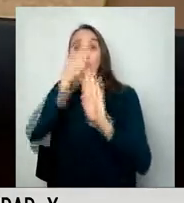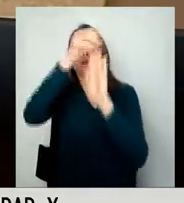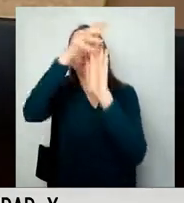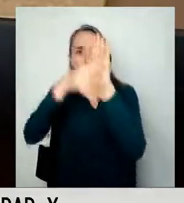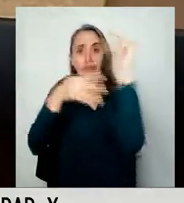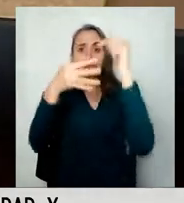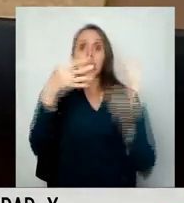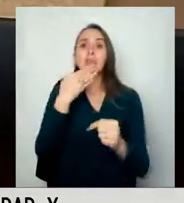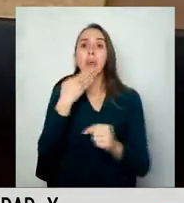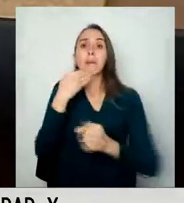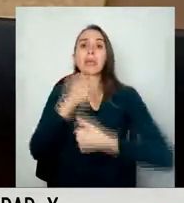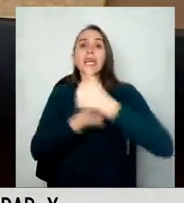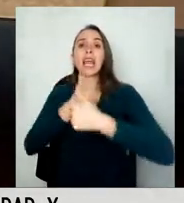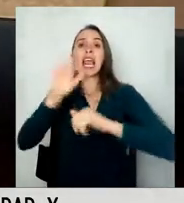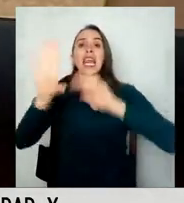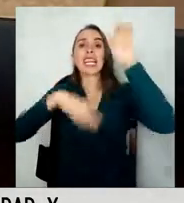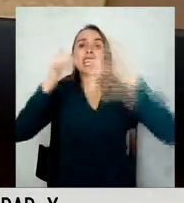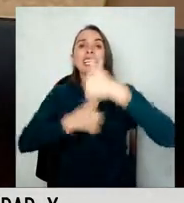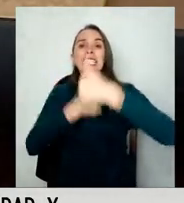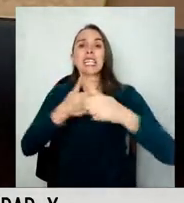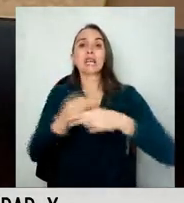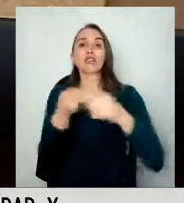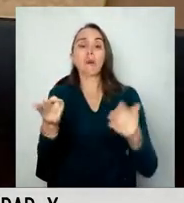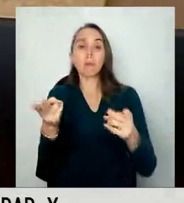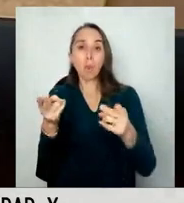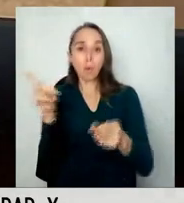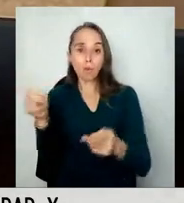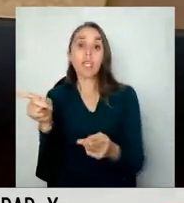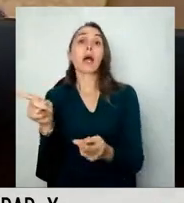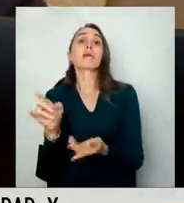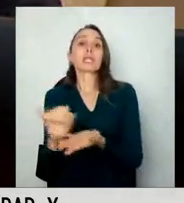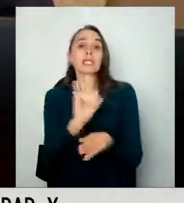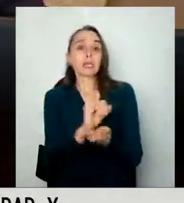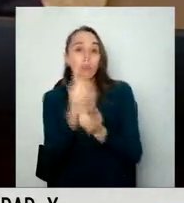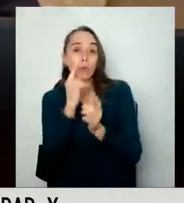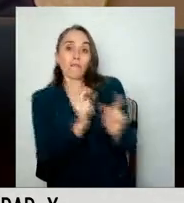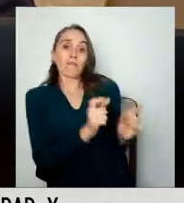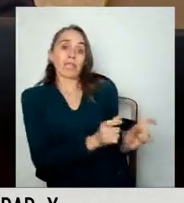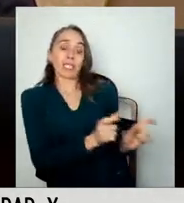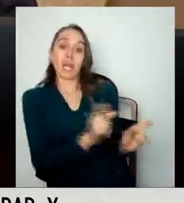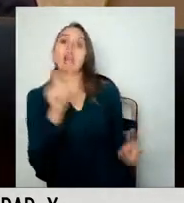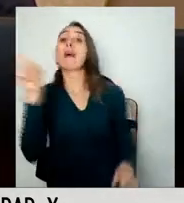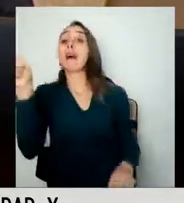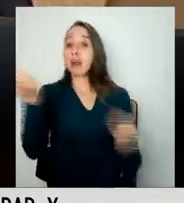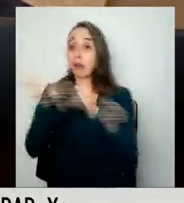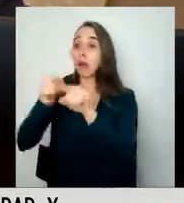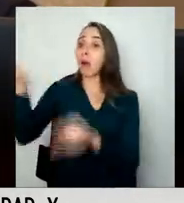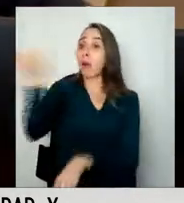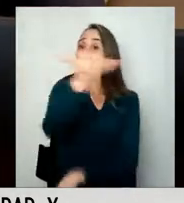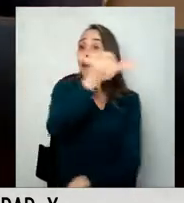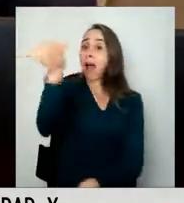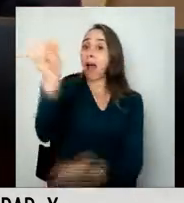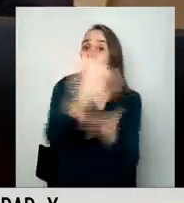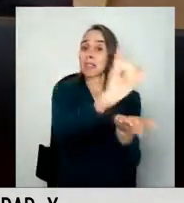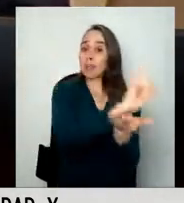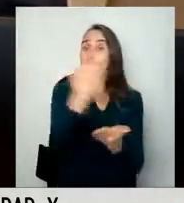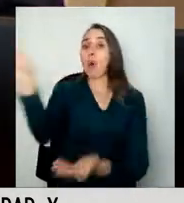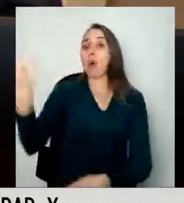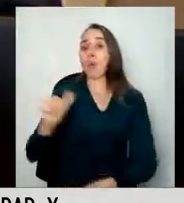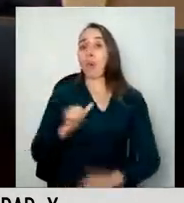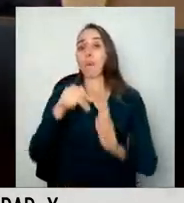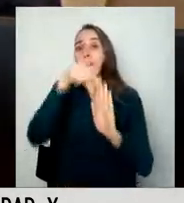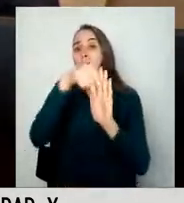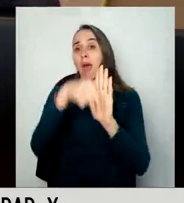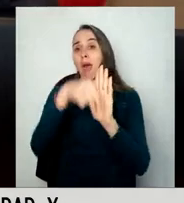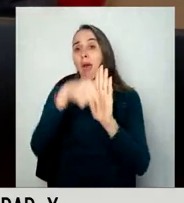importante son en el fondo organismo fiscalizadores que tienen también que cumplir determinadas normas en cuanto a la prioridad